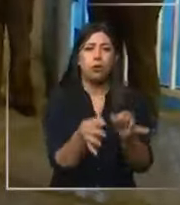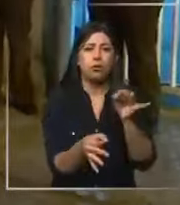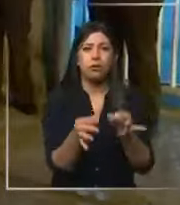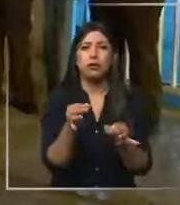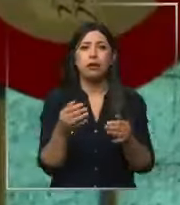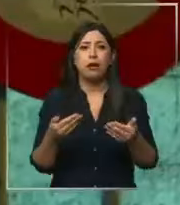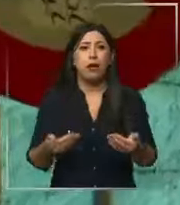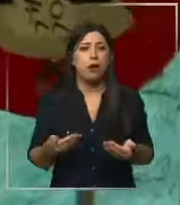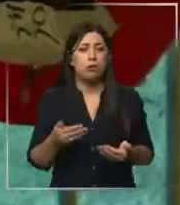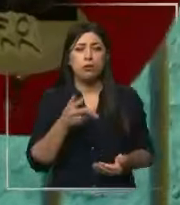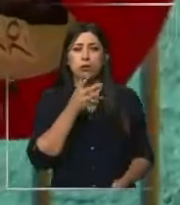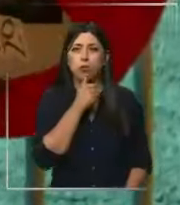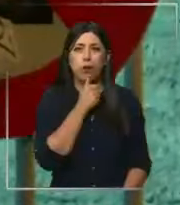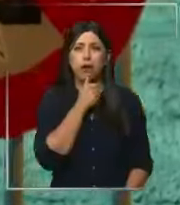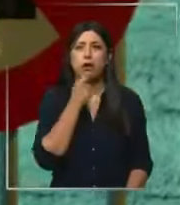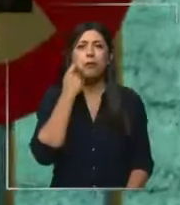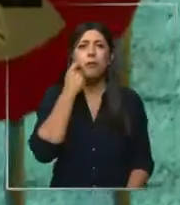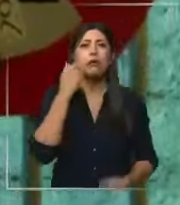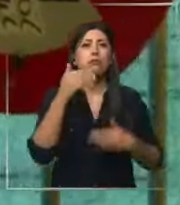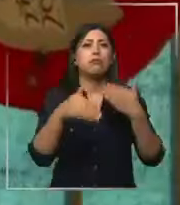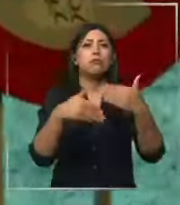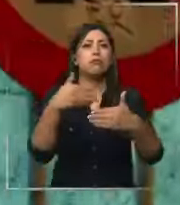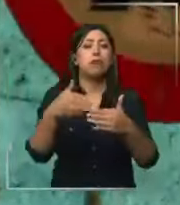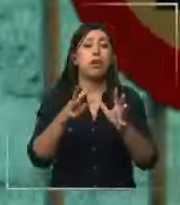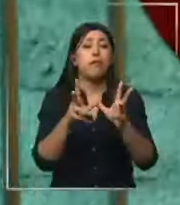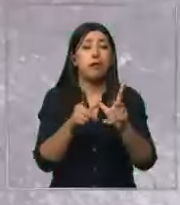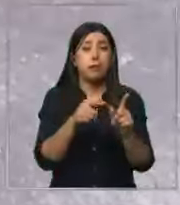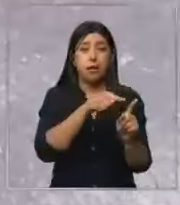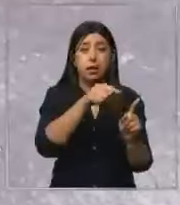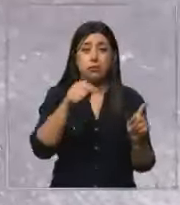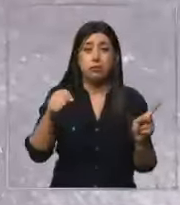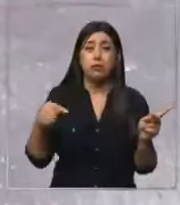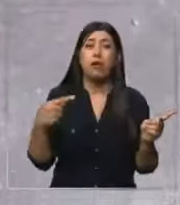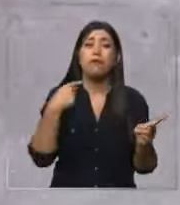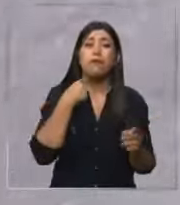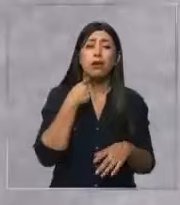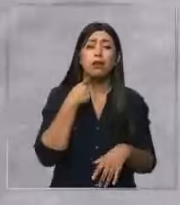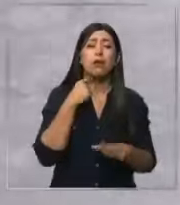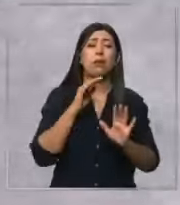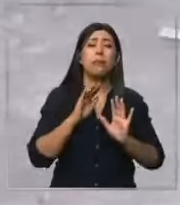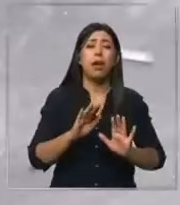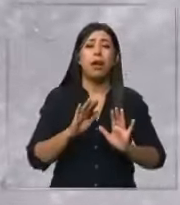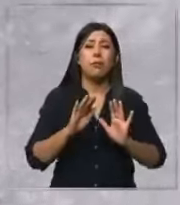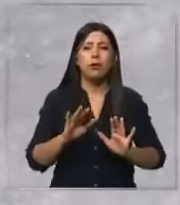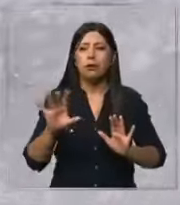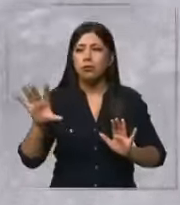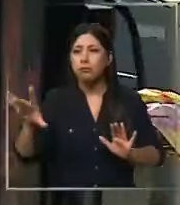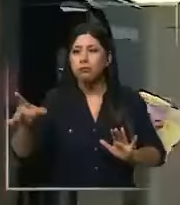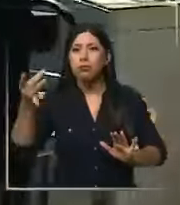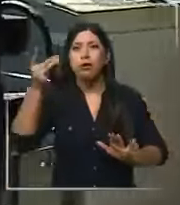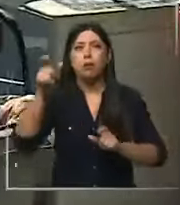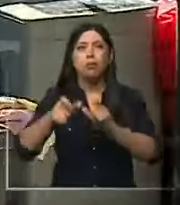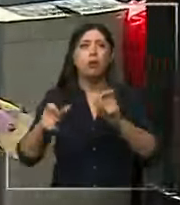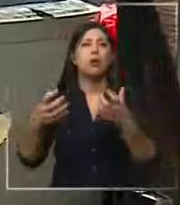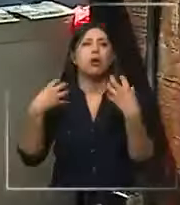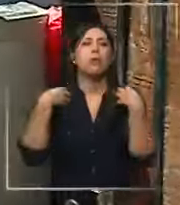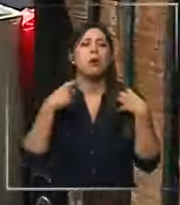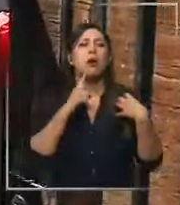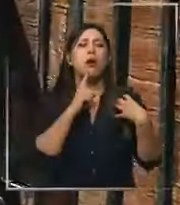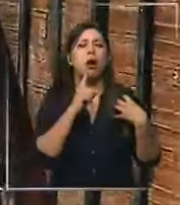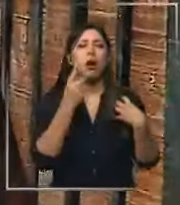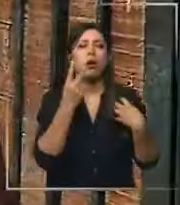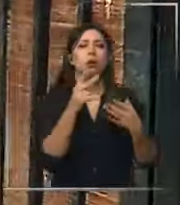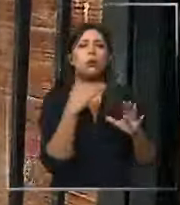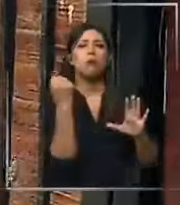hasta ahora, y es que pasan los días y las familias de estas víctimas siguen esperando que la justicia encuentre a los responsables de la muerte de sus